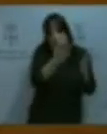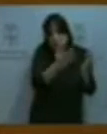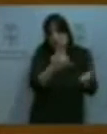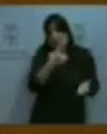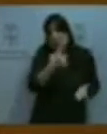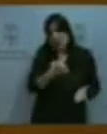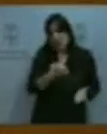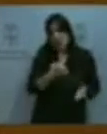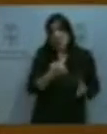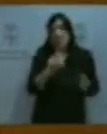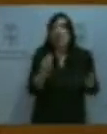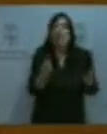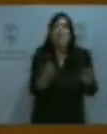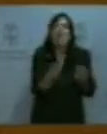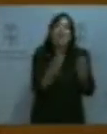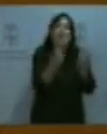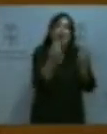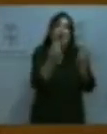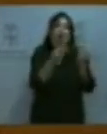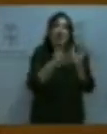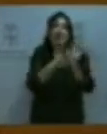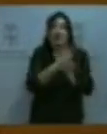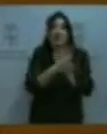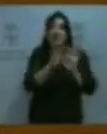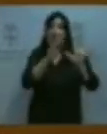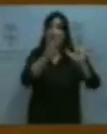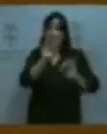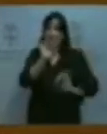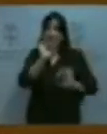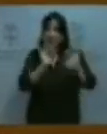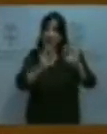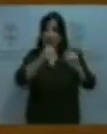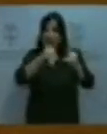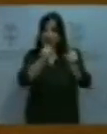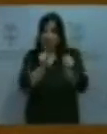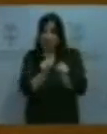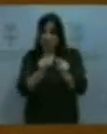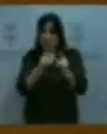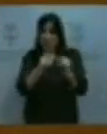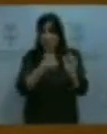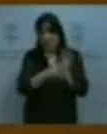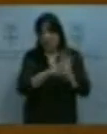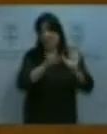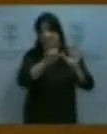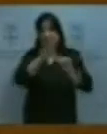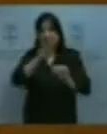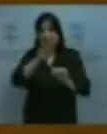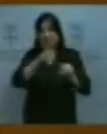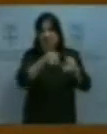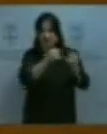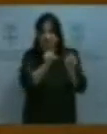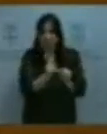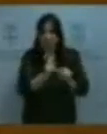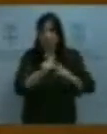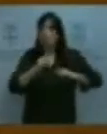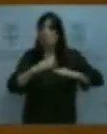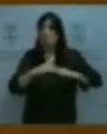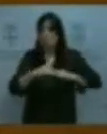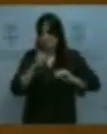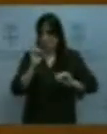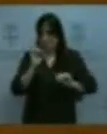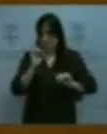el 80% de los municipios asturianos, es decir, en 63 municipios al menos, y según datos oficiales de